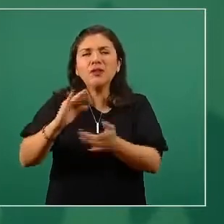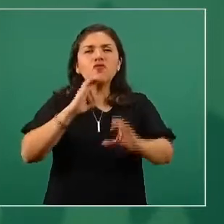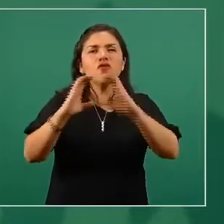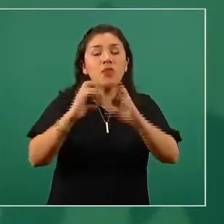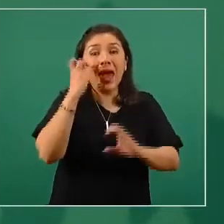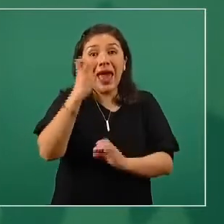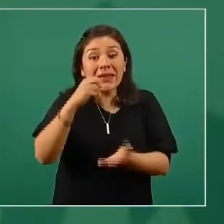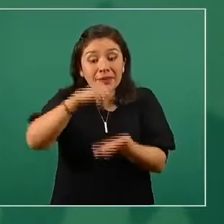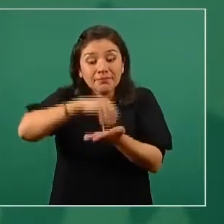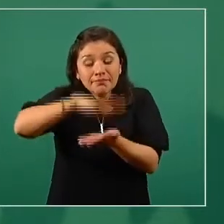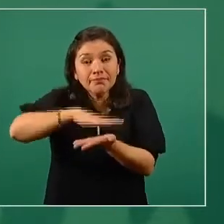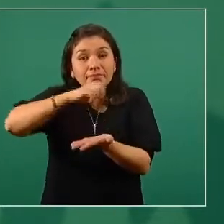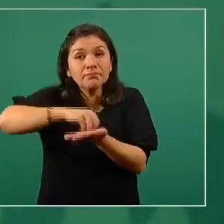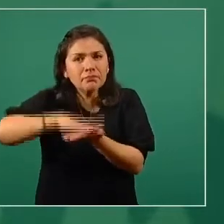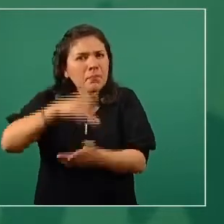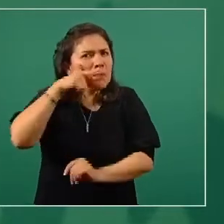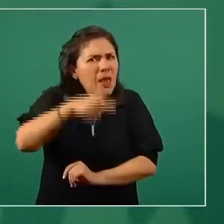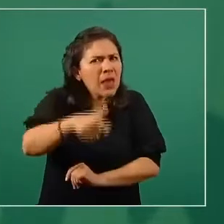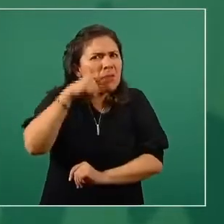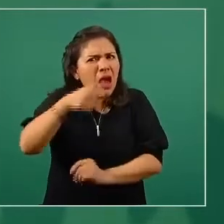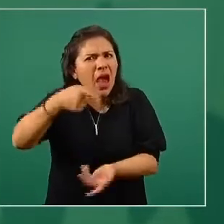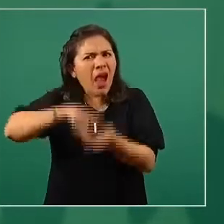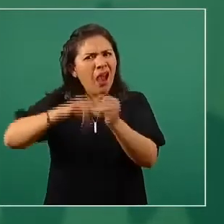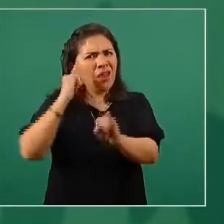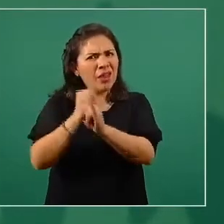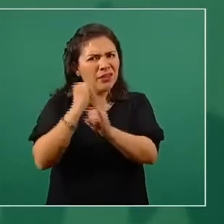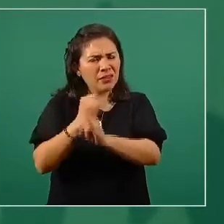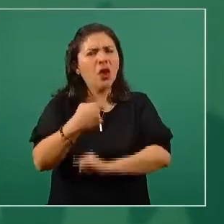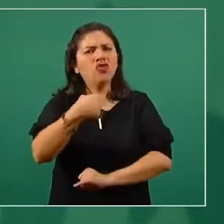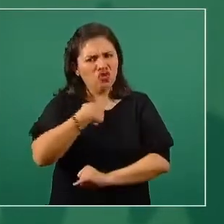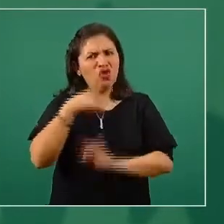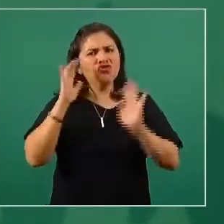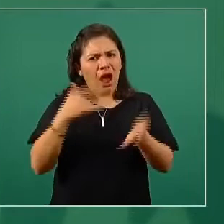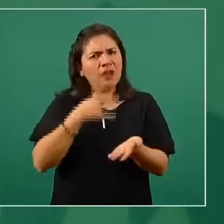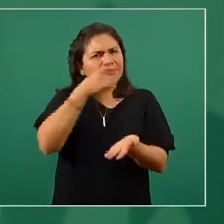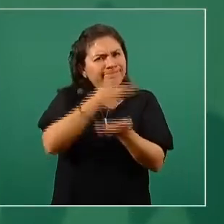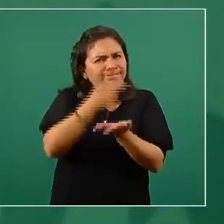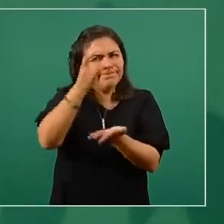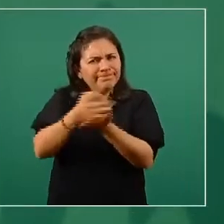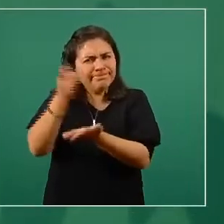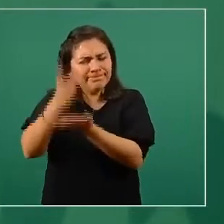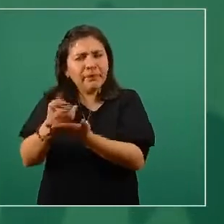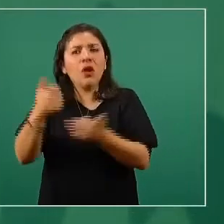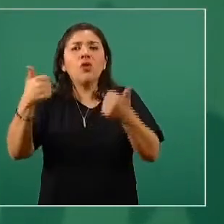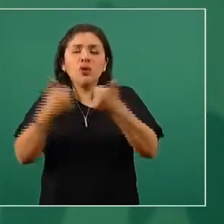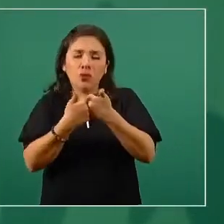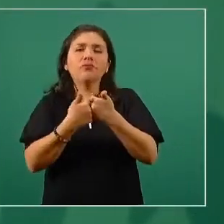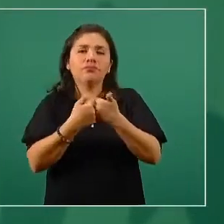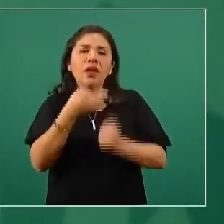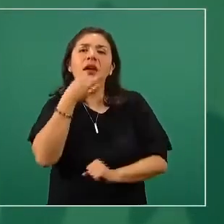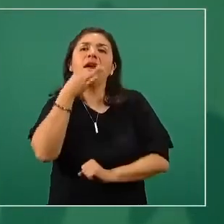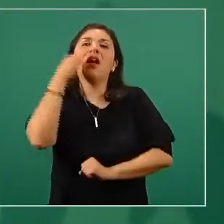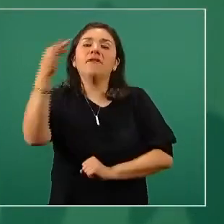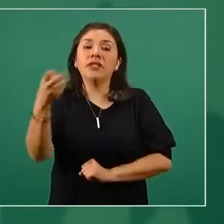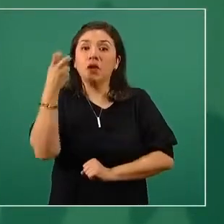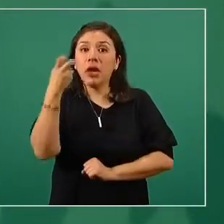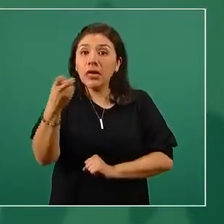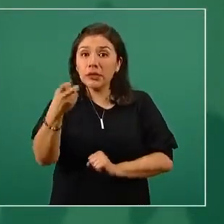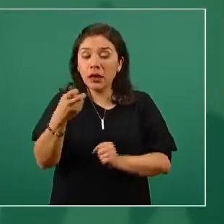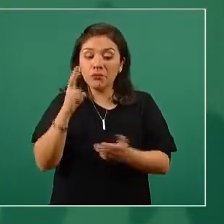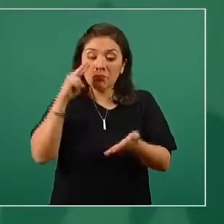de reportes que han aparecido en las redes, nosotros los identificamos y mandamos obviamente esta